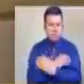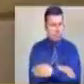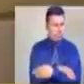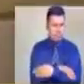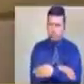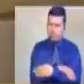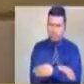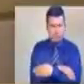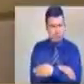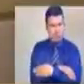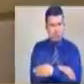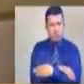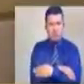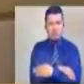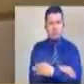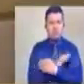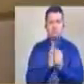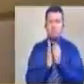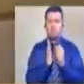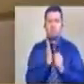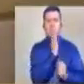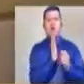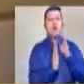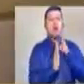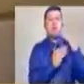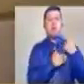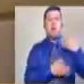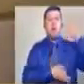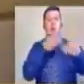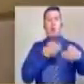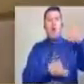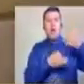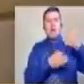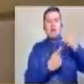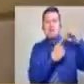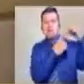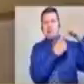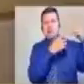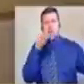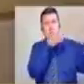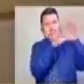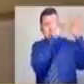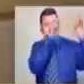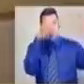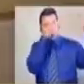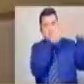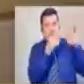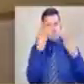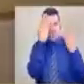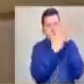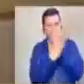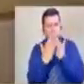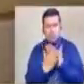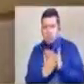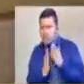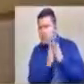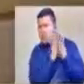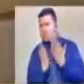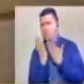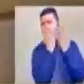para que los jueces y los tribunales de la justicia especial, después de evaluar esas informaciones,